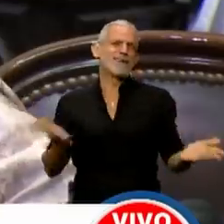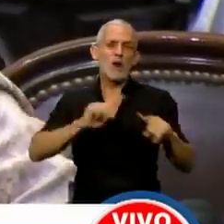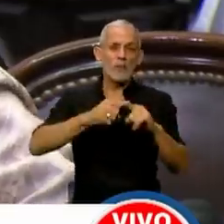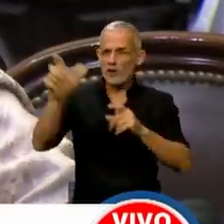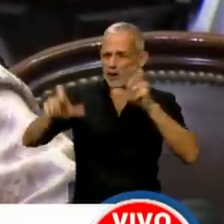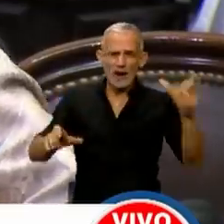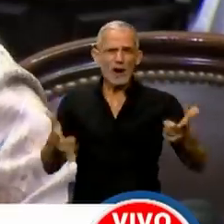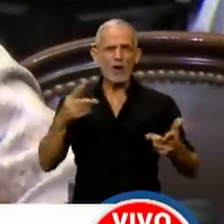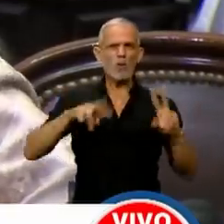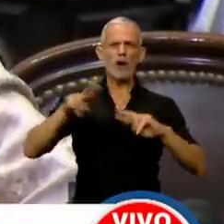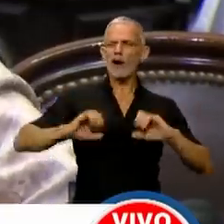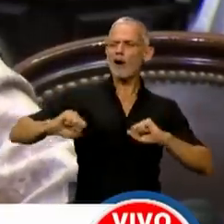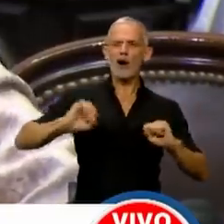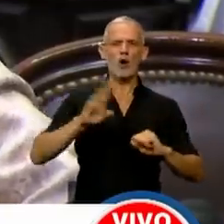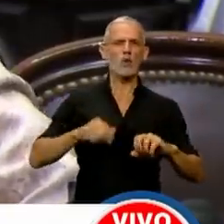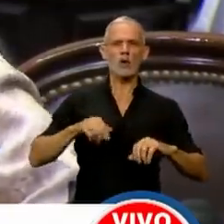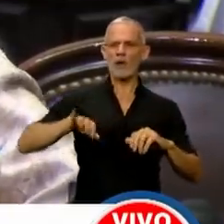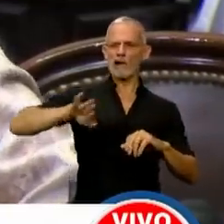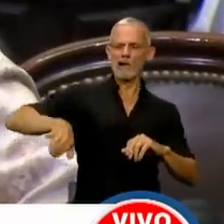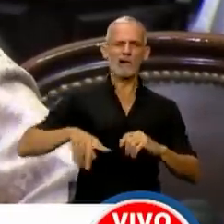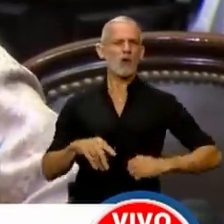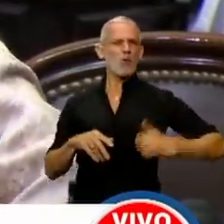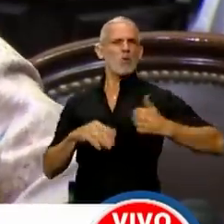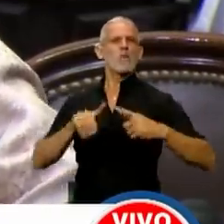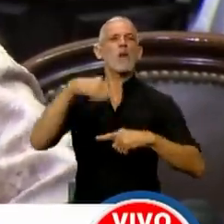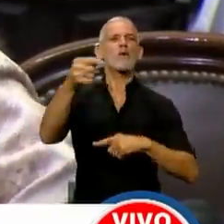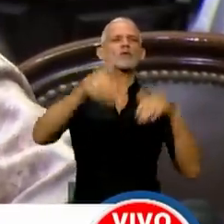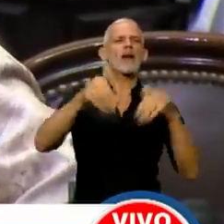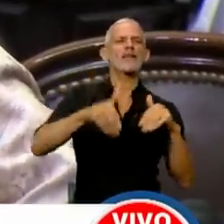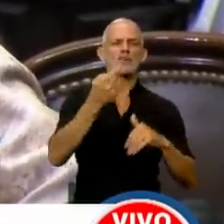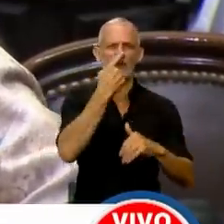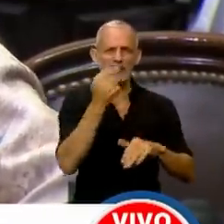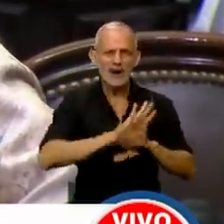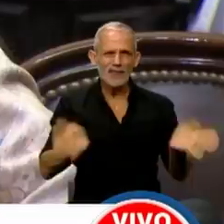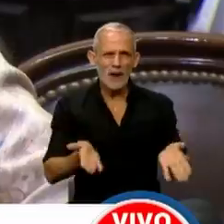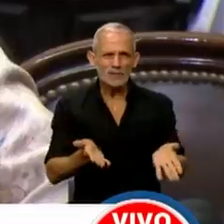políticos, buscando ver cómo me posesiono mejor para la próxima elección,